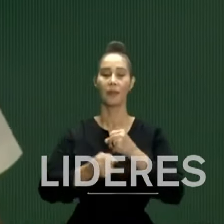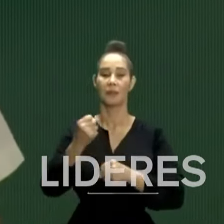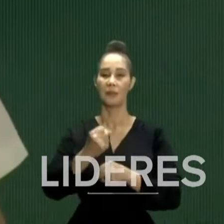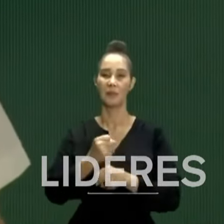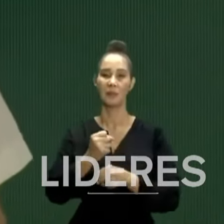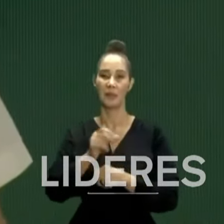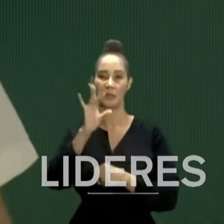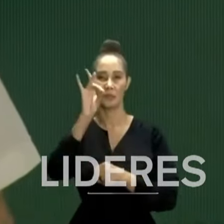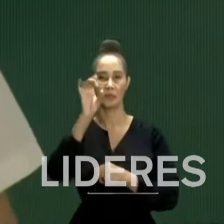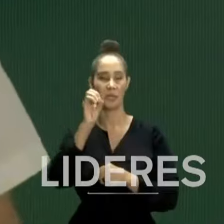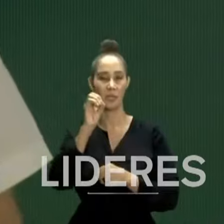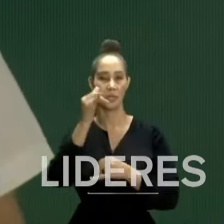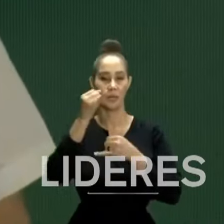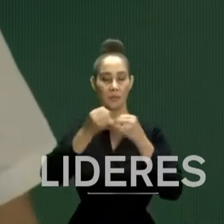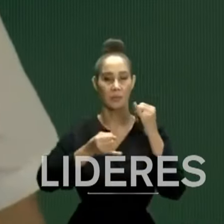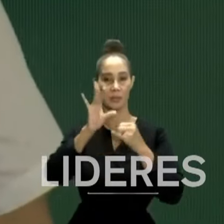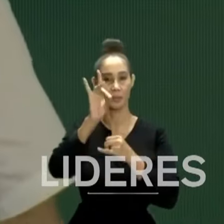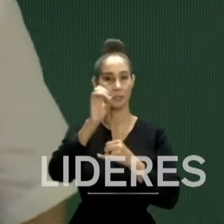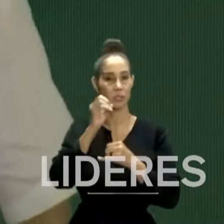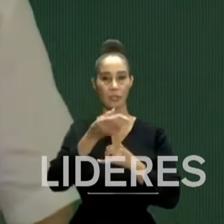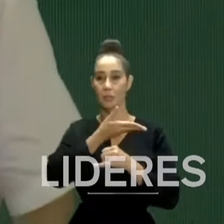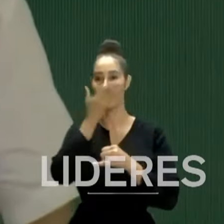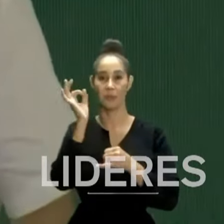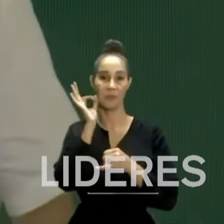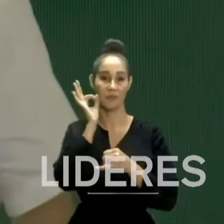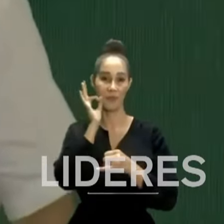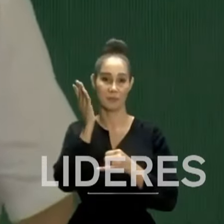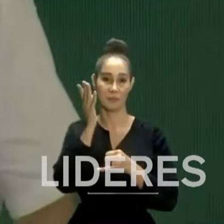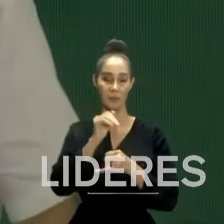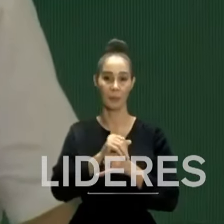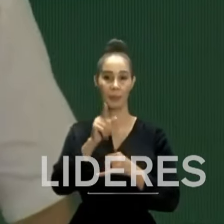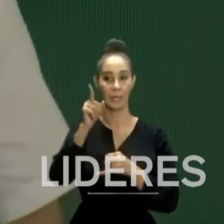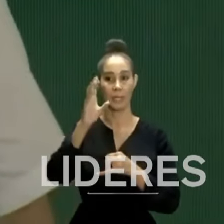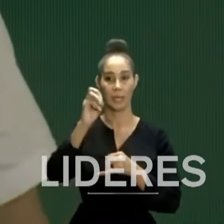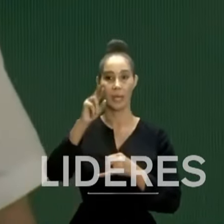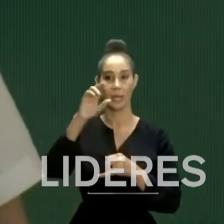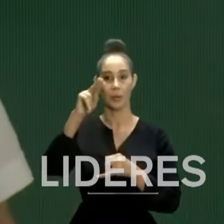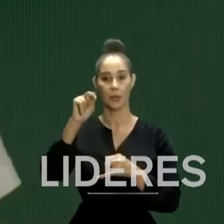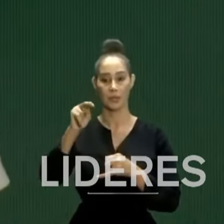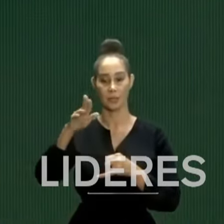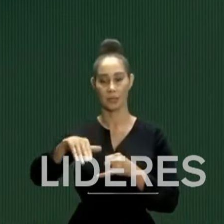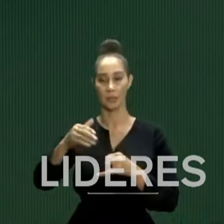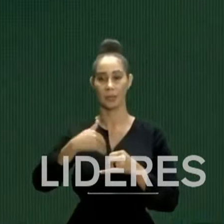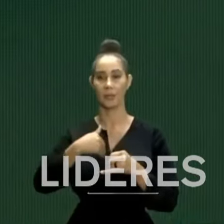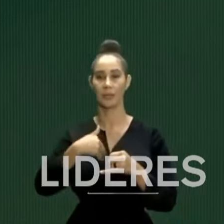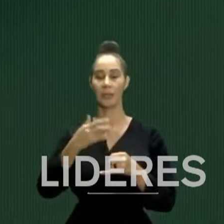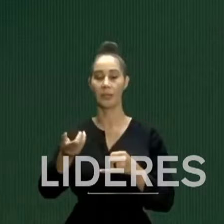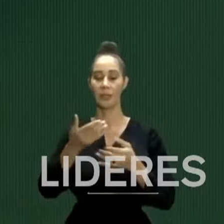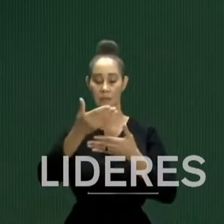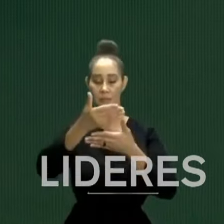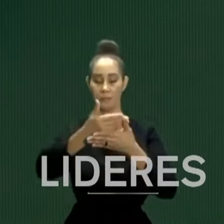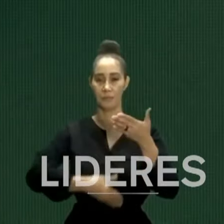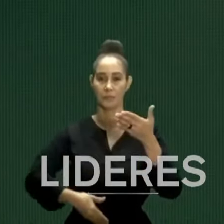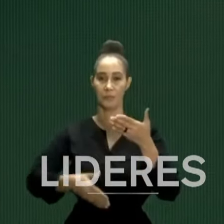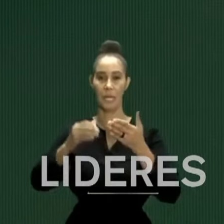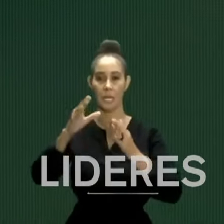En los años 80, finales de los años 80. Y Carolina tenía el pedigrí de Media